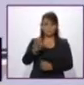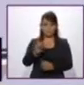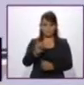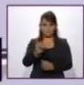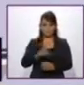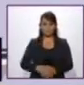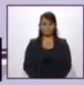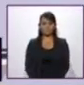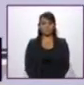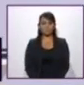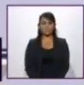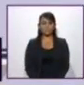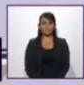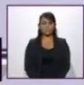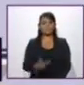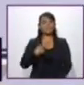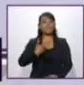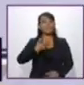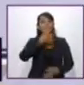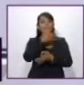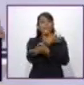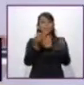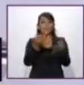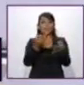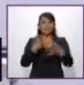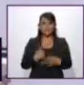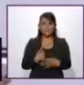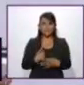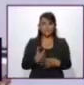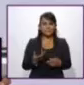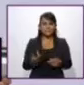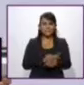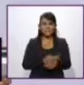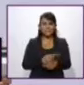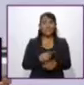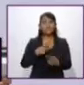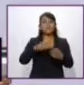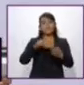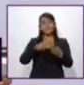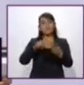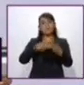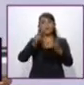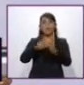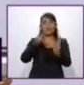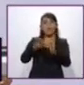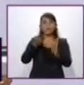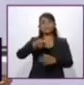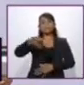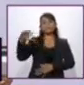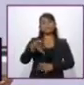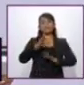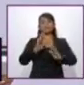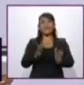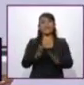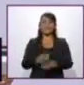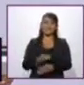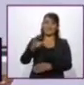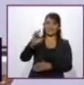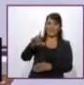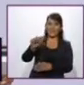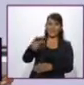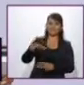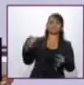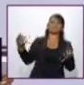mismo, la tercera es la vencida, que Celia está vencida. Celia, tú y yo conocemos las mismas encuestas y